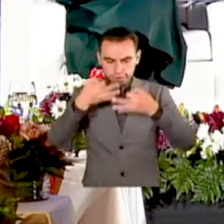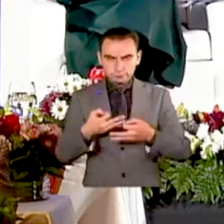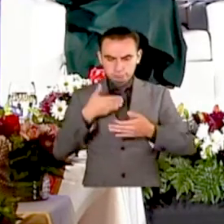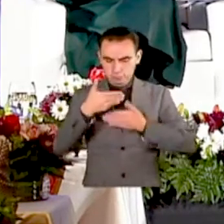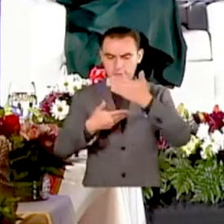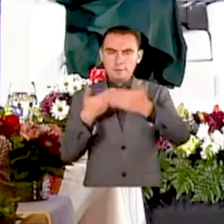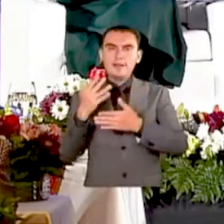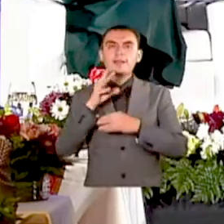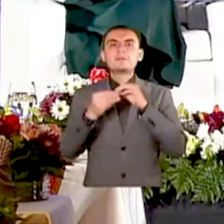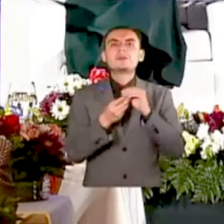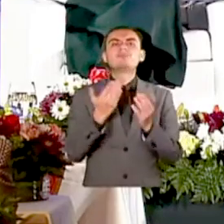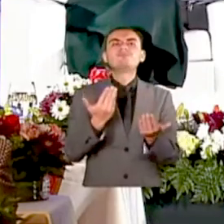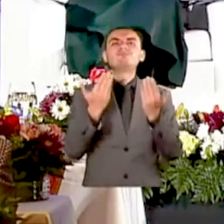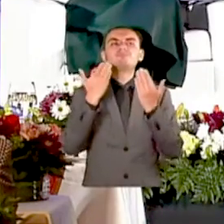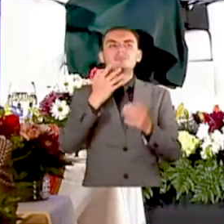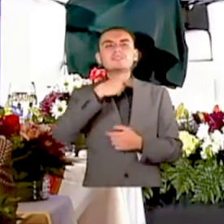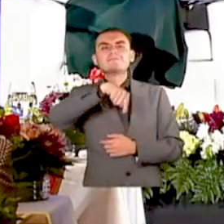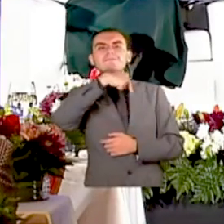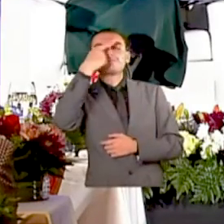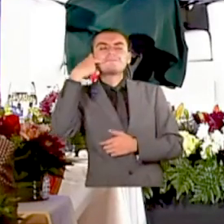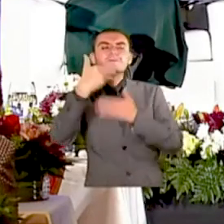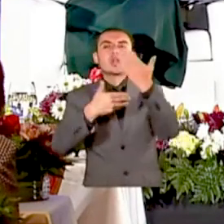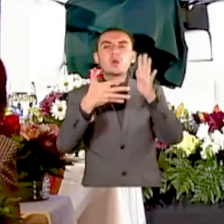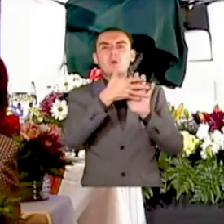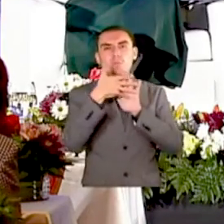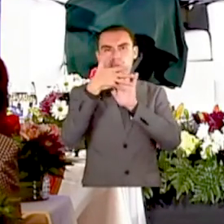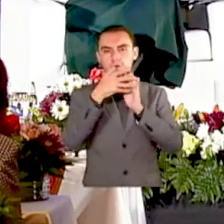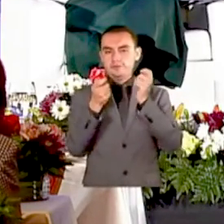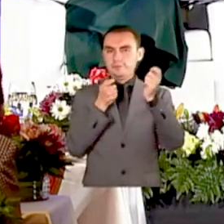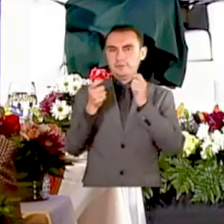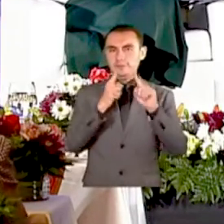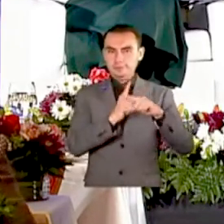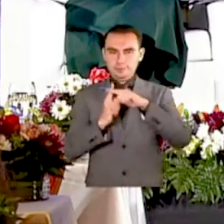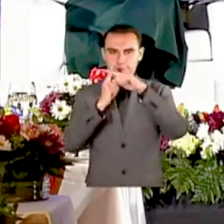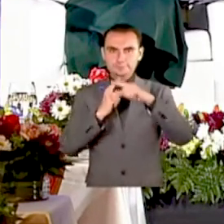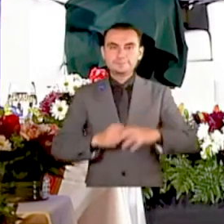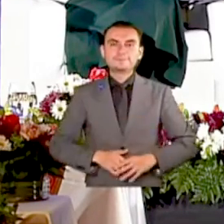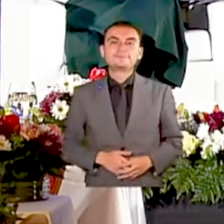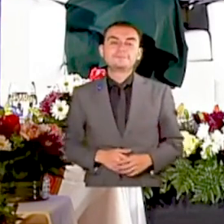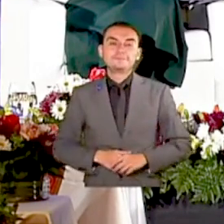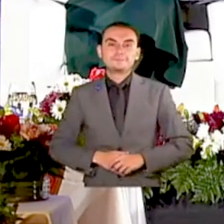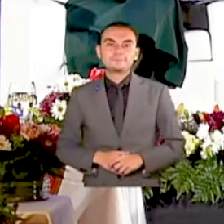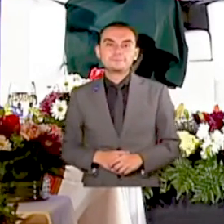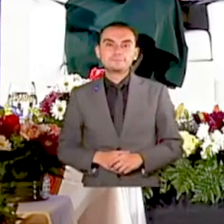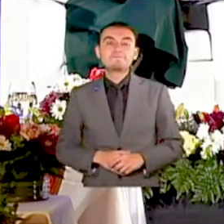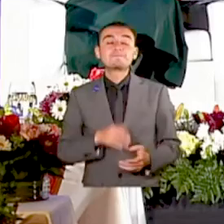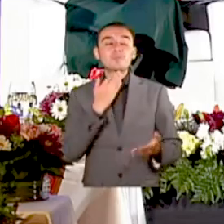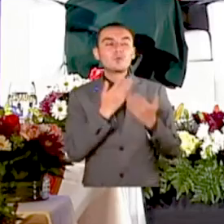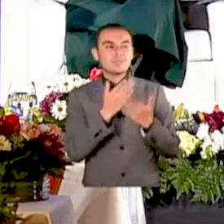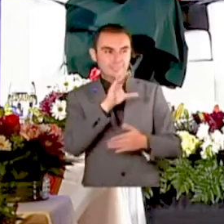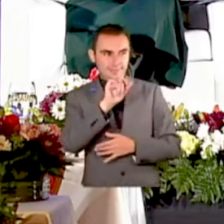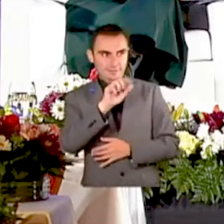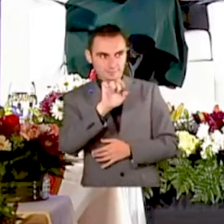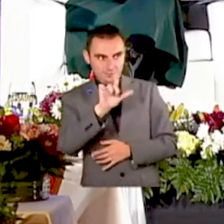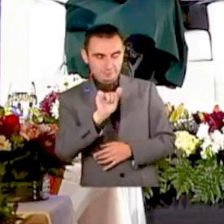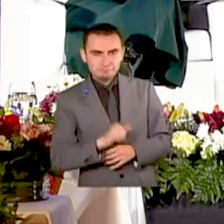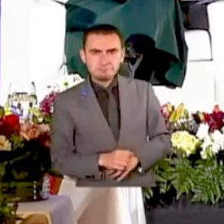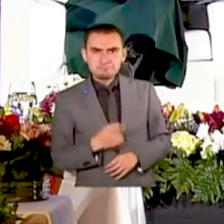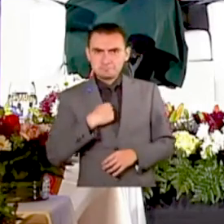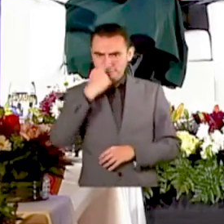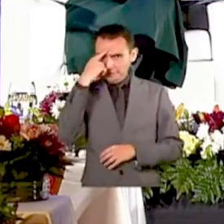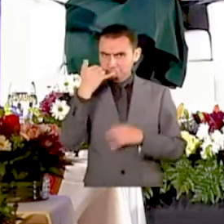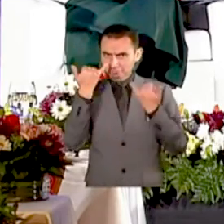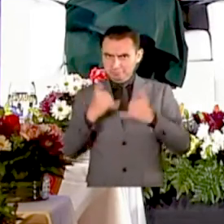por supuesto, la sostenibilidad del modelo de gobernanza de la Procuraduría. Gracias, Camila. Creo que con